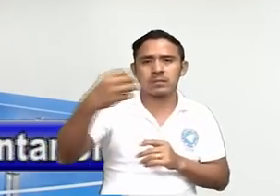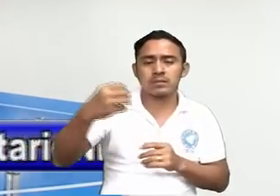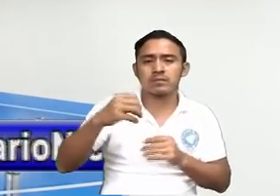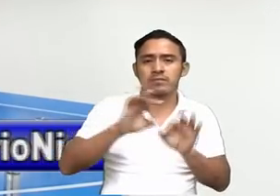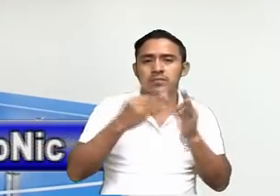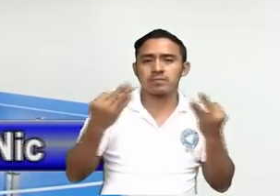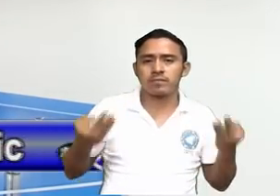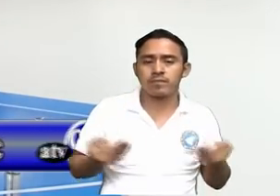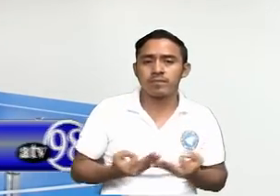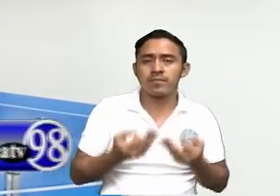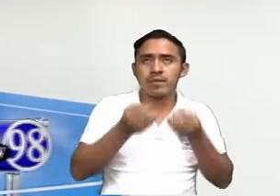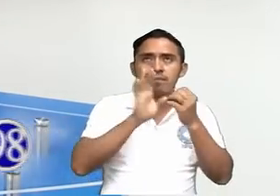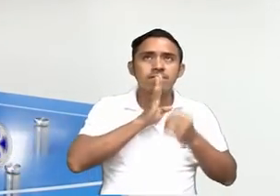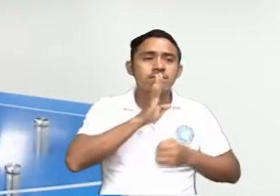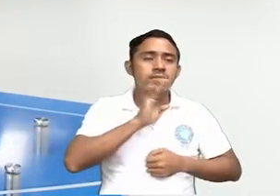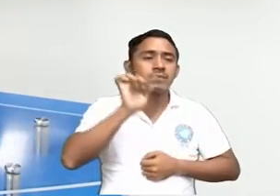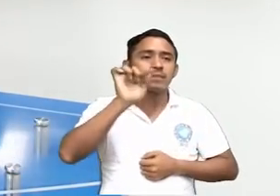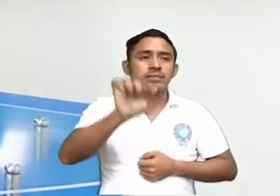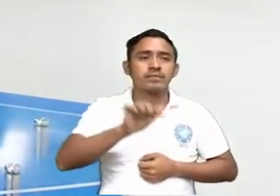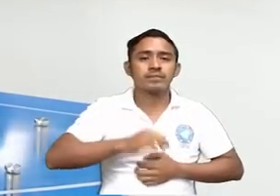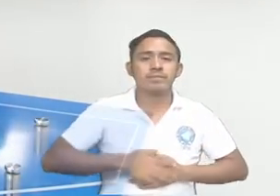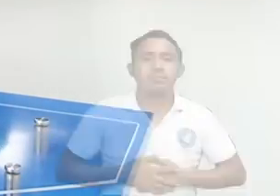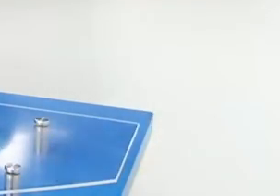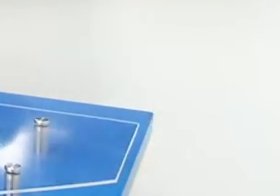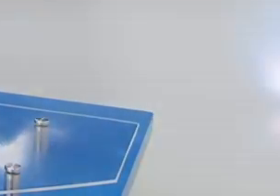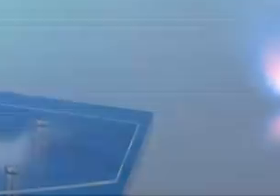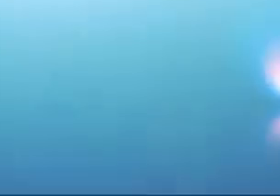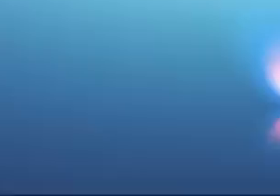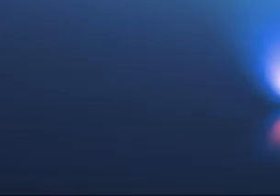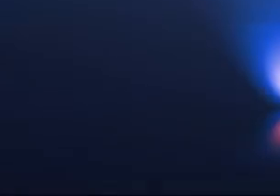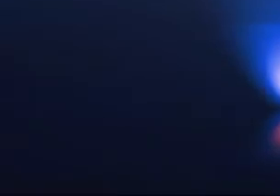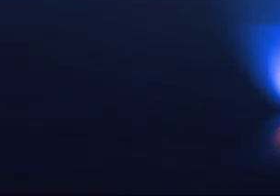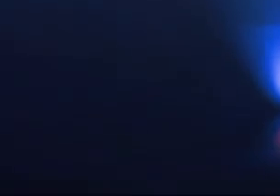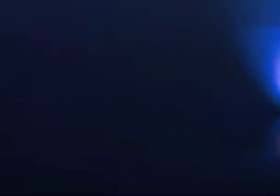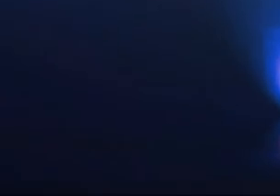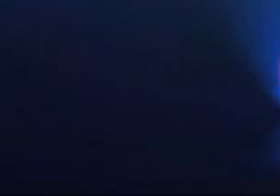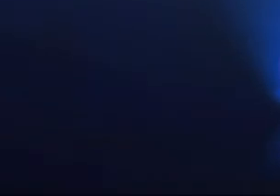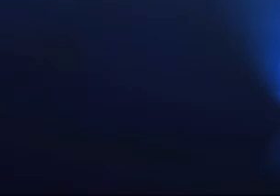familias. A continuación les dejamos el reporte completo.